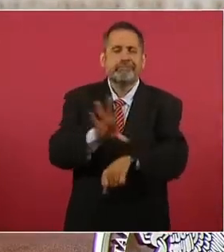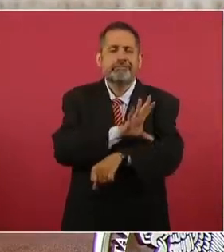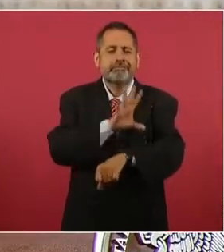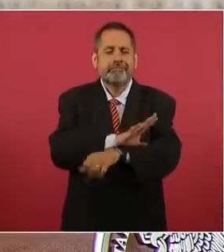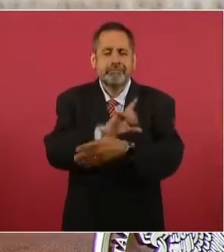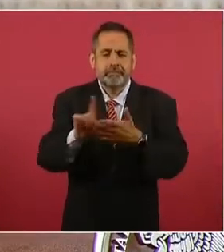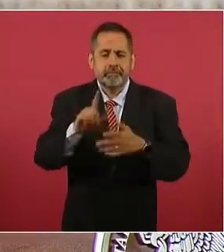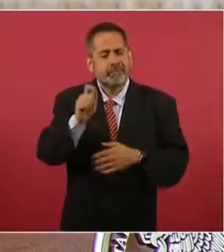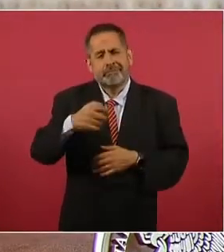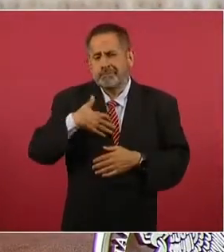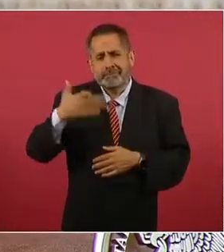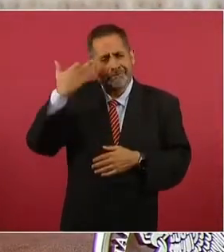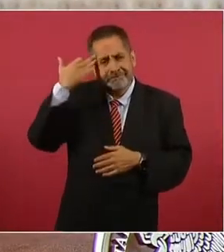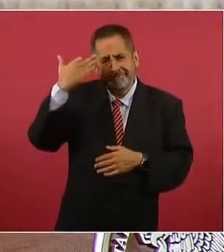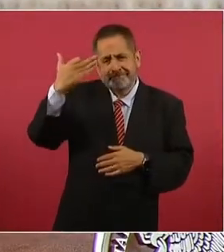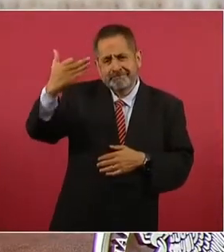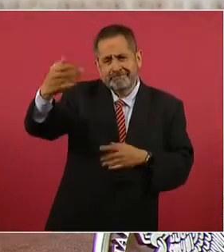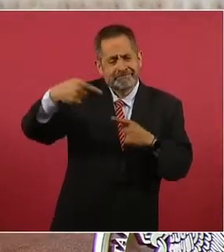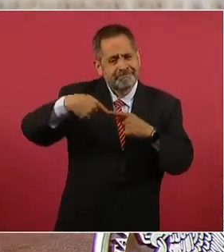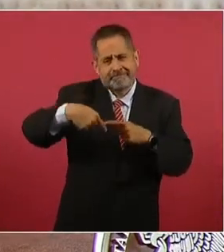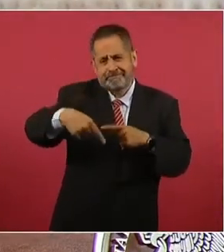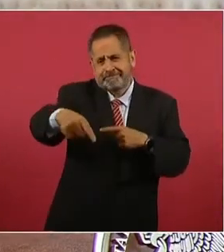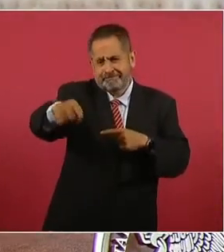lleva tiempo.